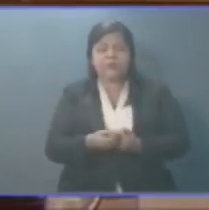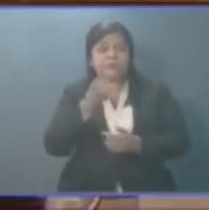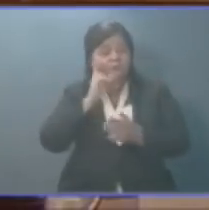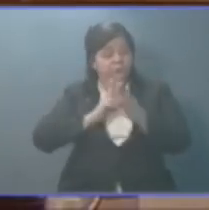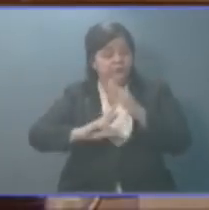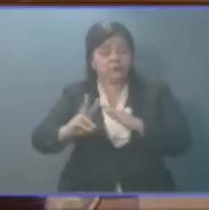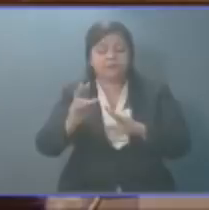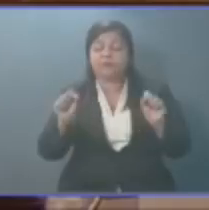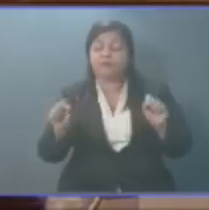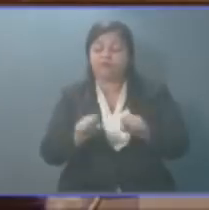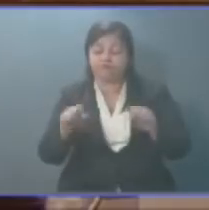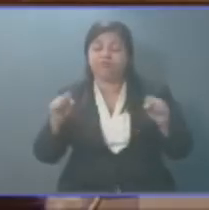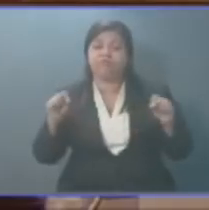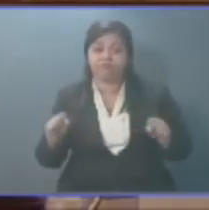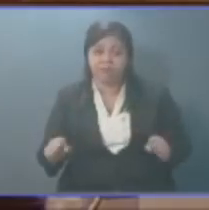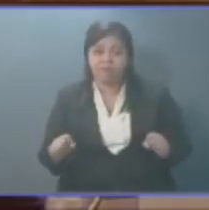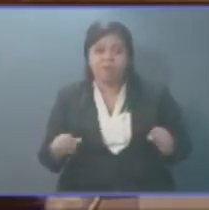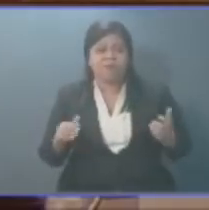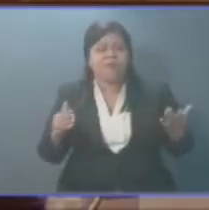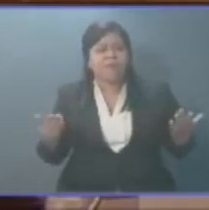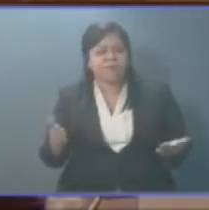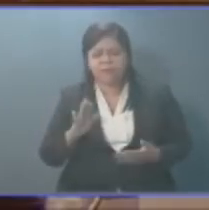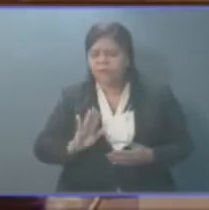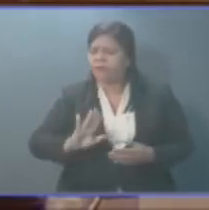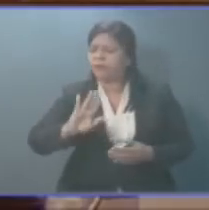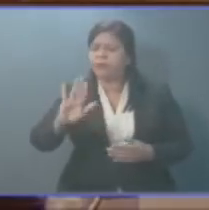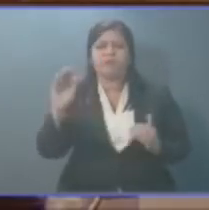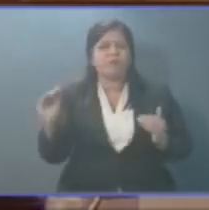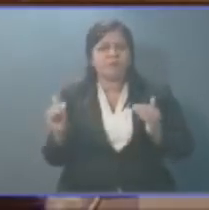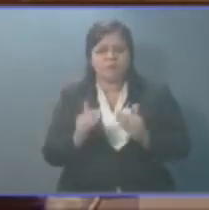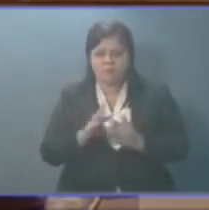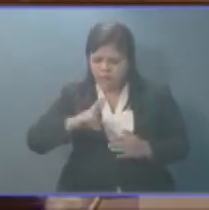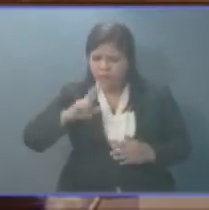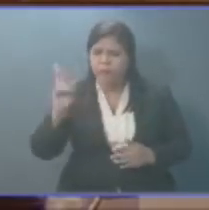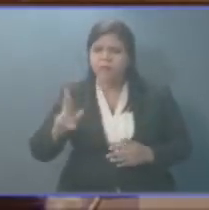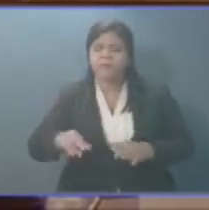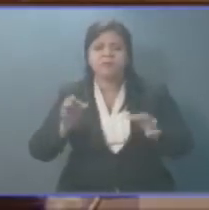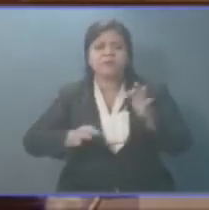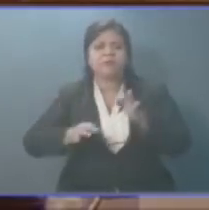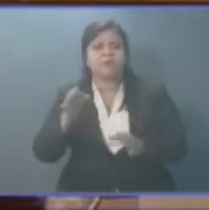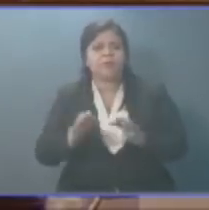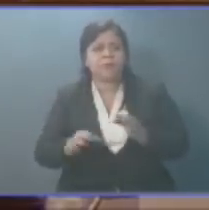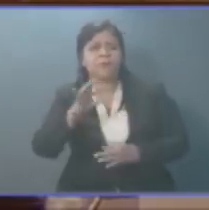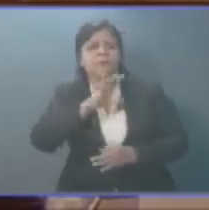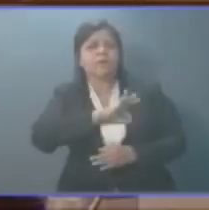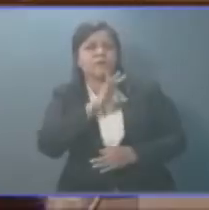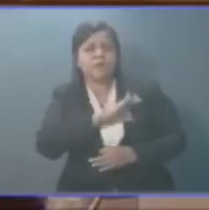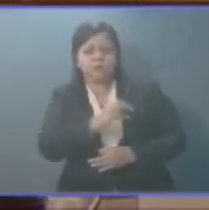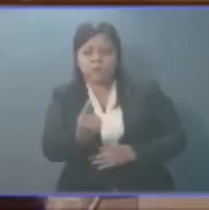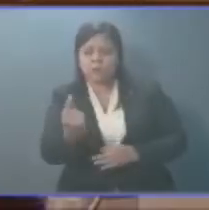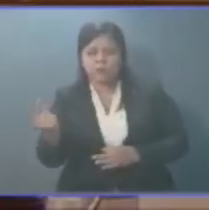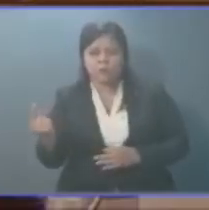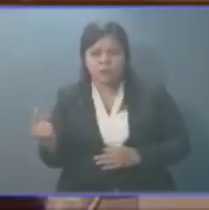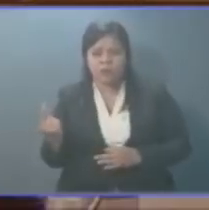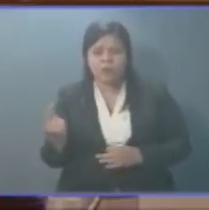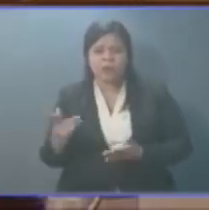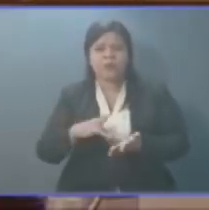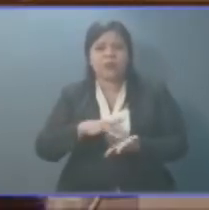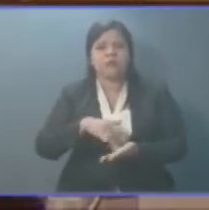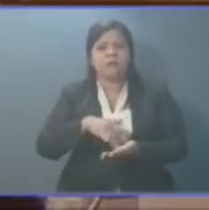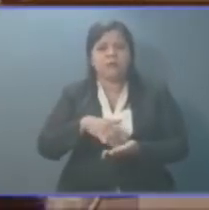de todo un sistema para que nunca funcionara la verdadera justicia en favor de los más vulnerables.